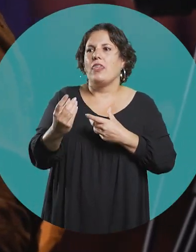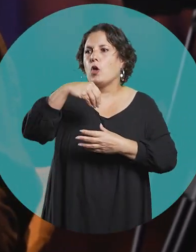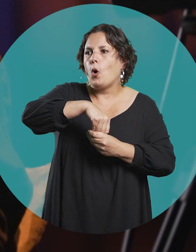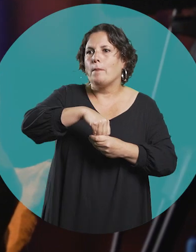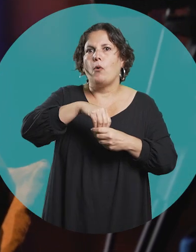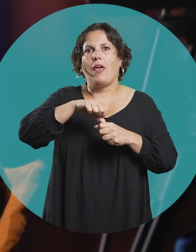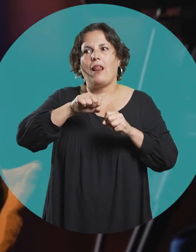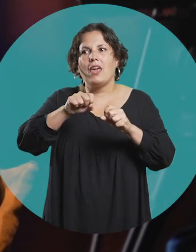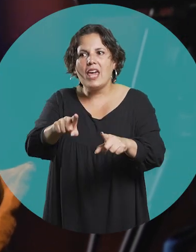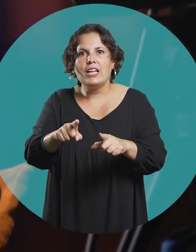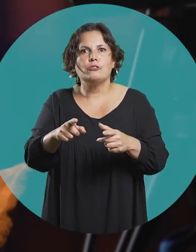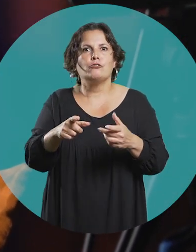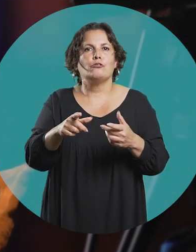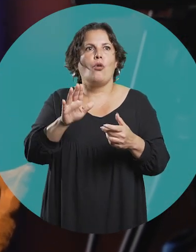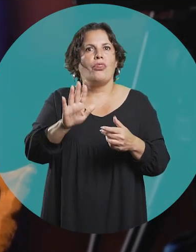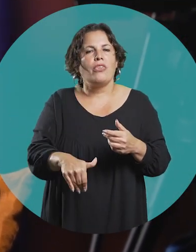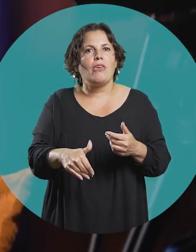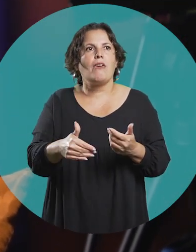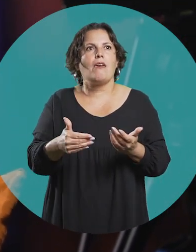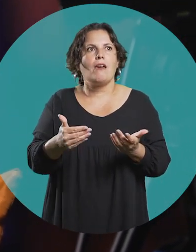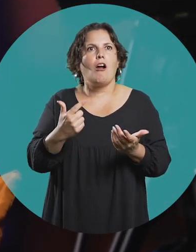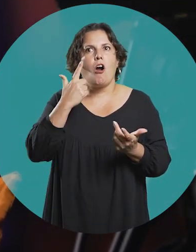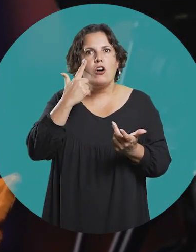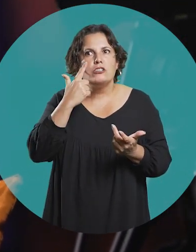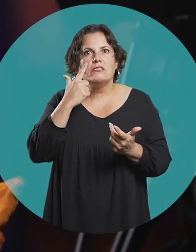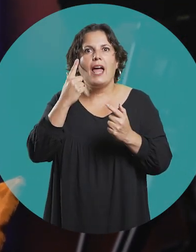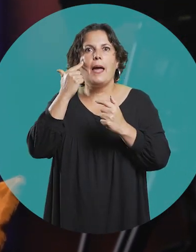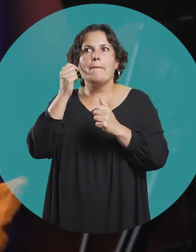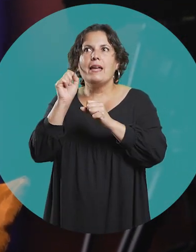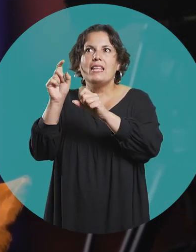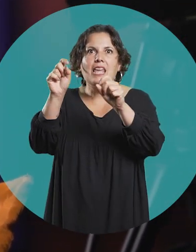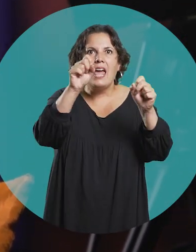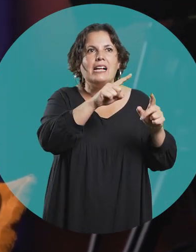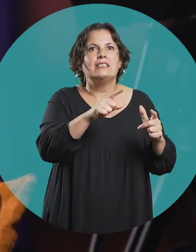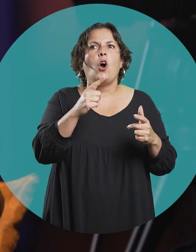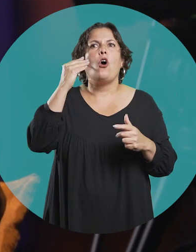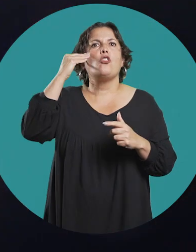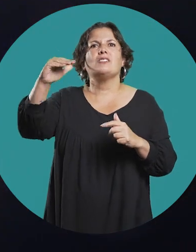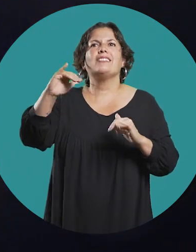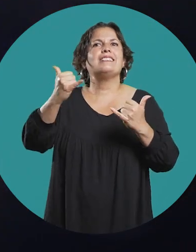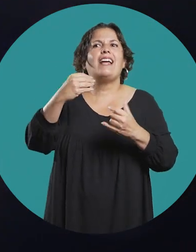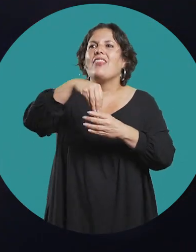esto de conocer otras experiencias del docente ya